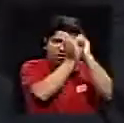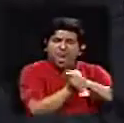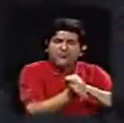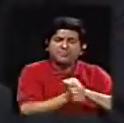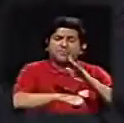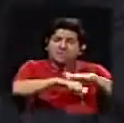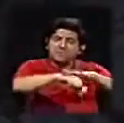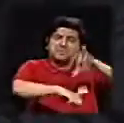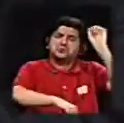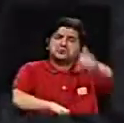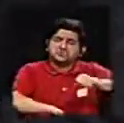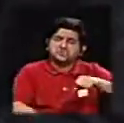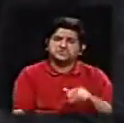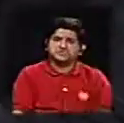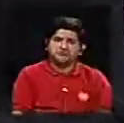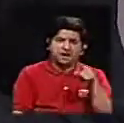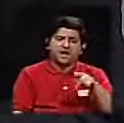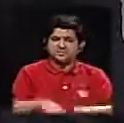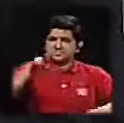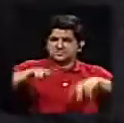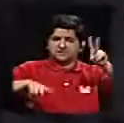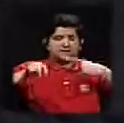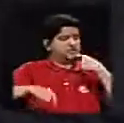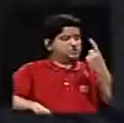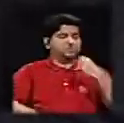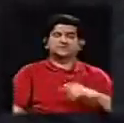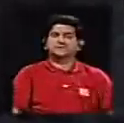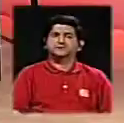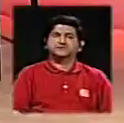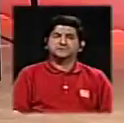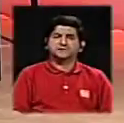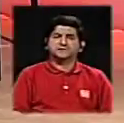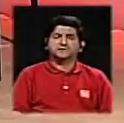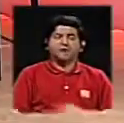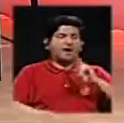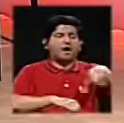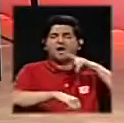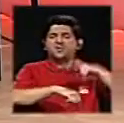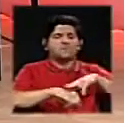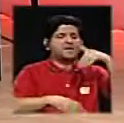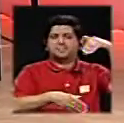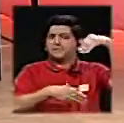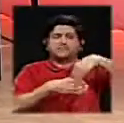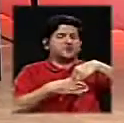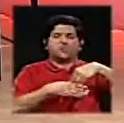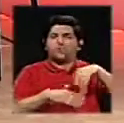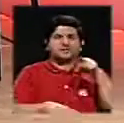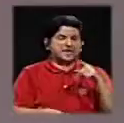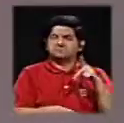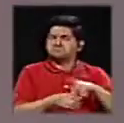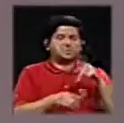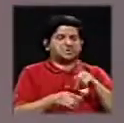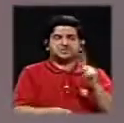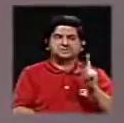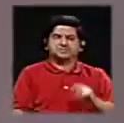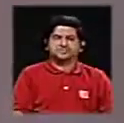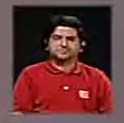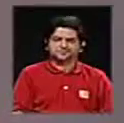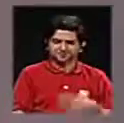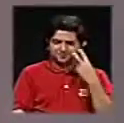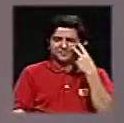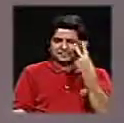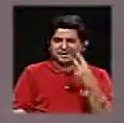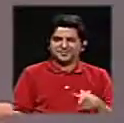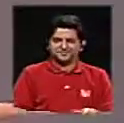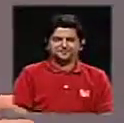se permitió esta variante, donde ellos dicen que usualmente no entran a hacerlo. Sí, vamos a ver,